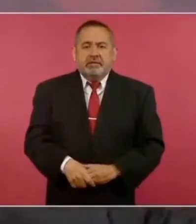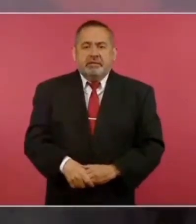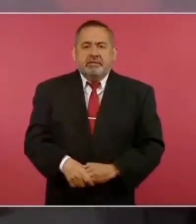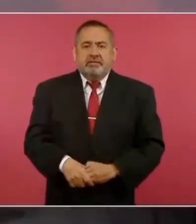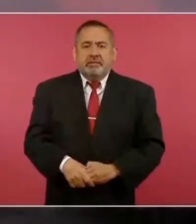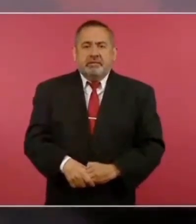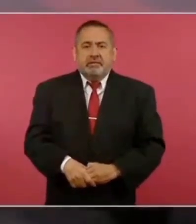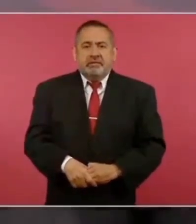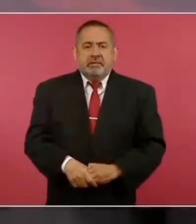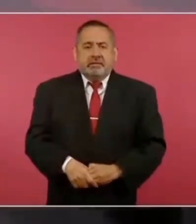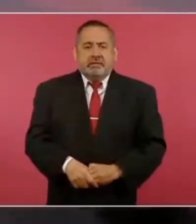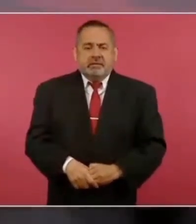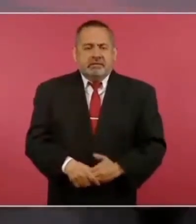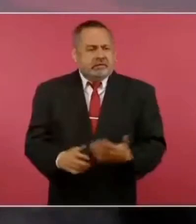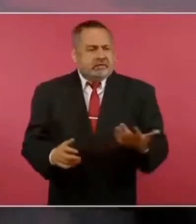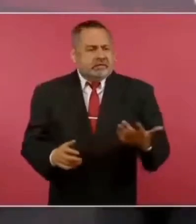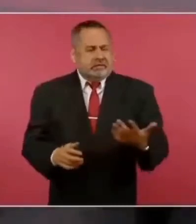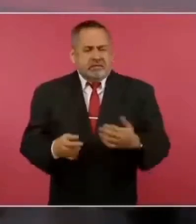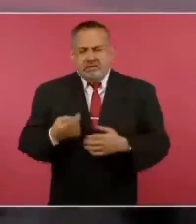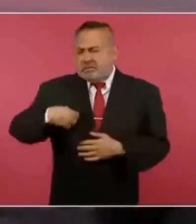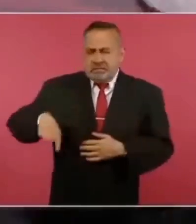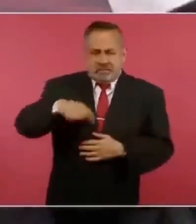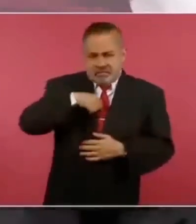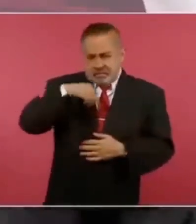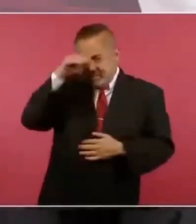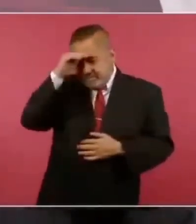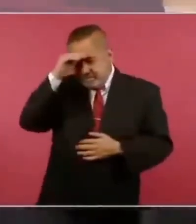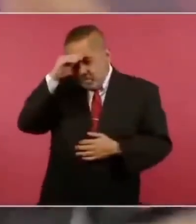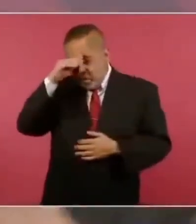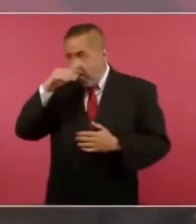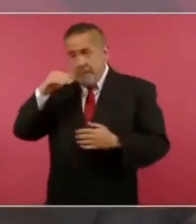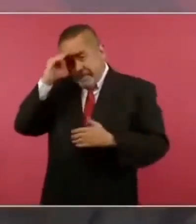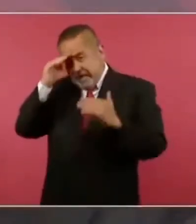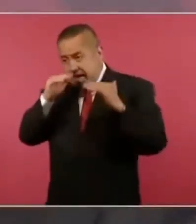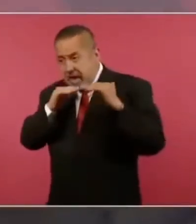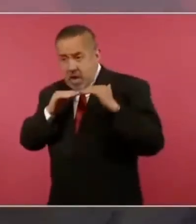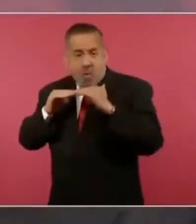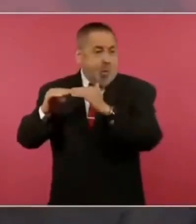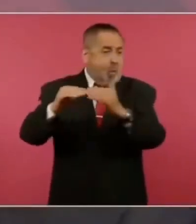¿Por qué vamos a estar pensando todos de la misma manera?